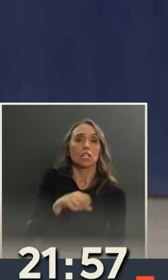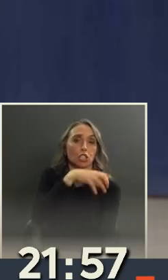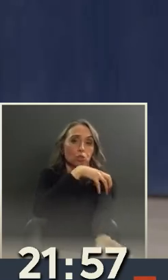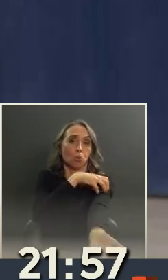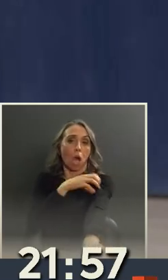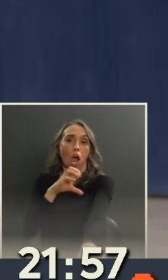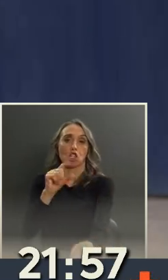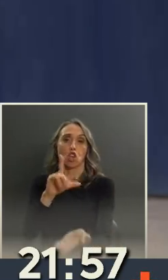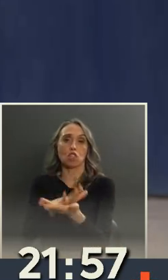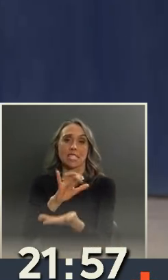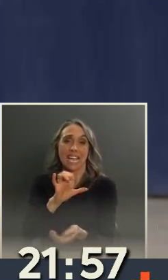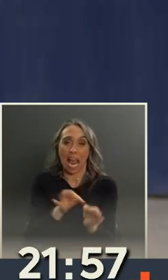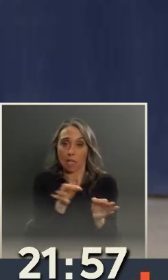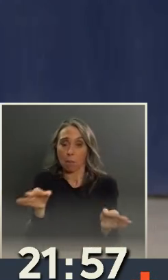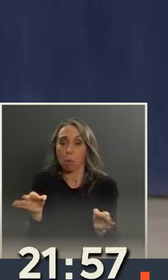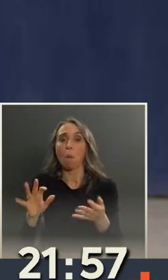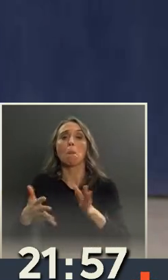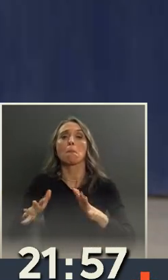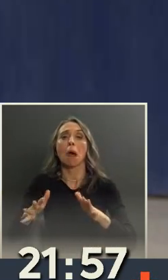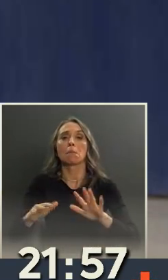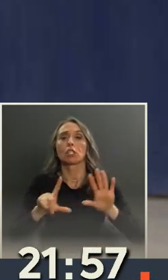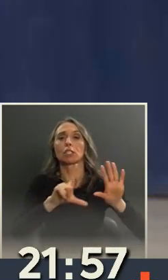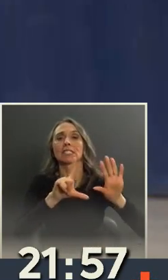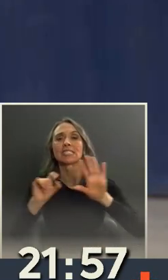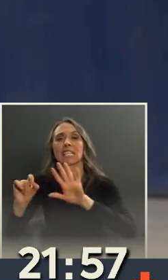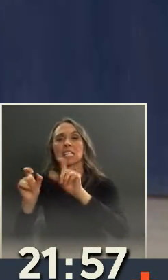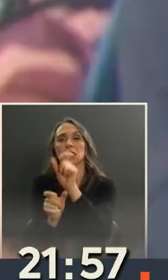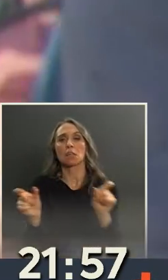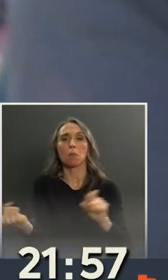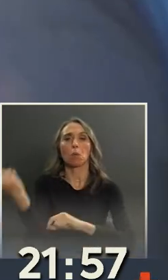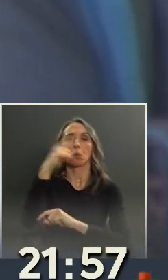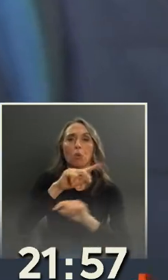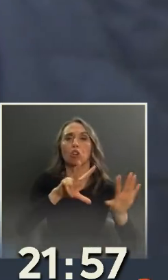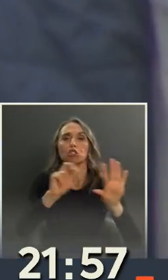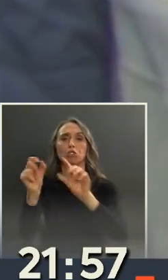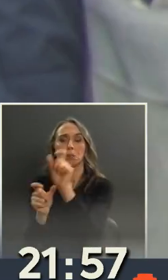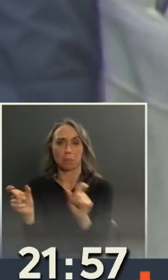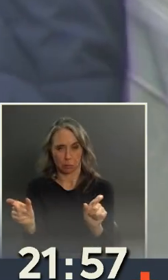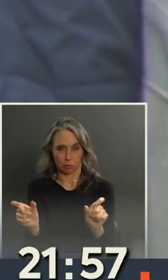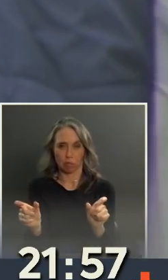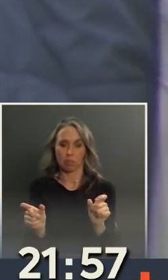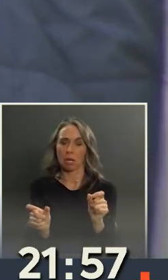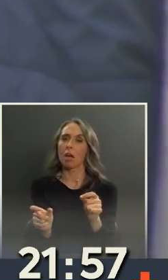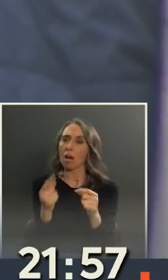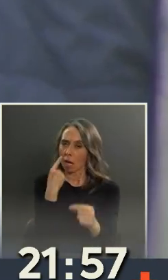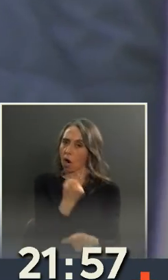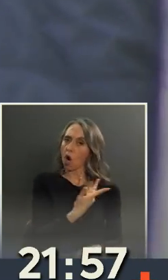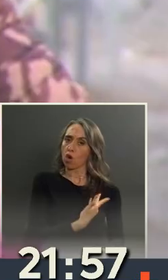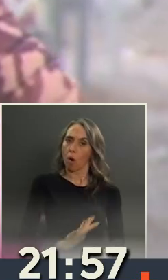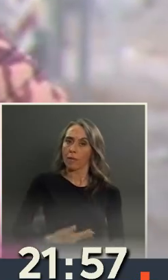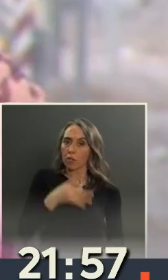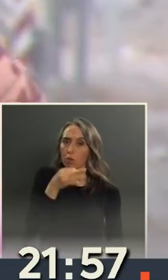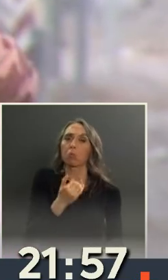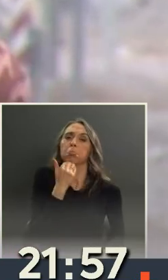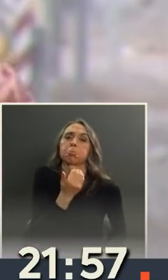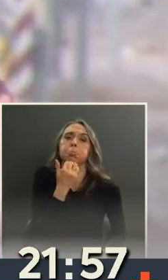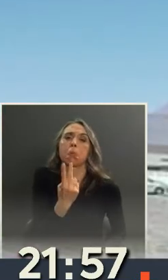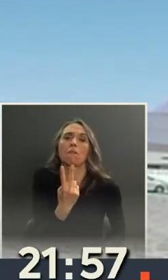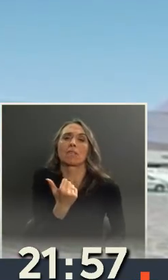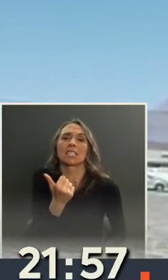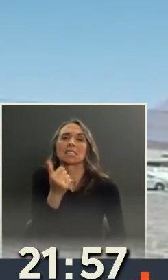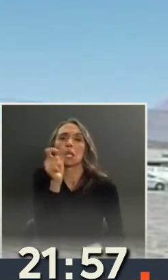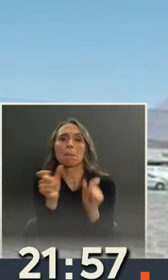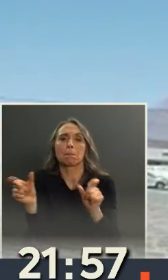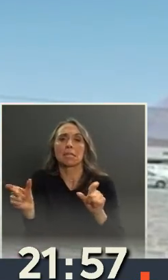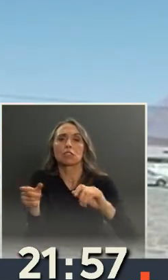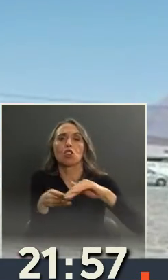Colchane están alrededor de las 700 y 800 personas. Entonces, según el gobierno, serían apenas 26 ingresos